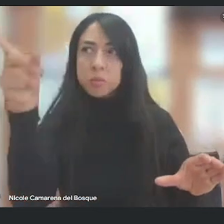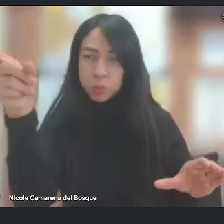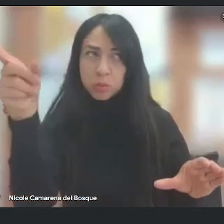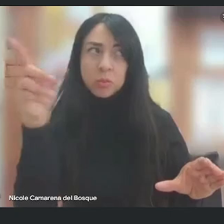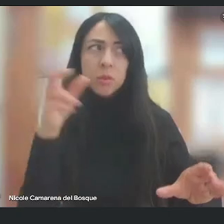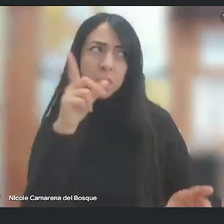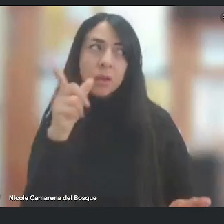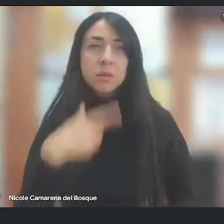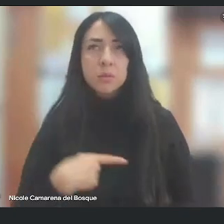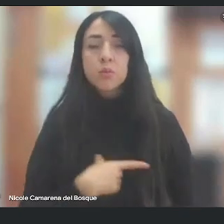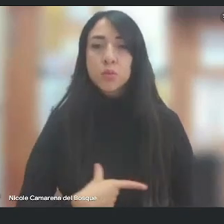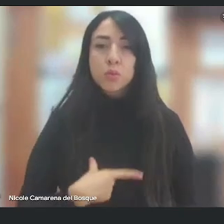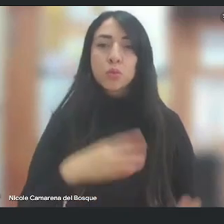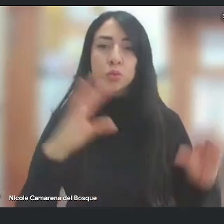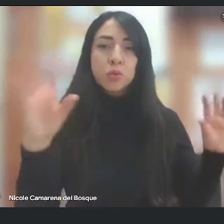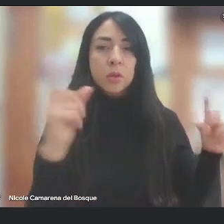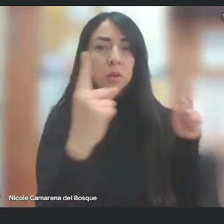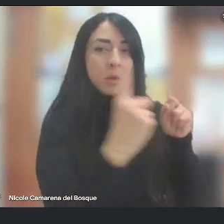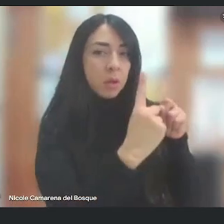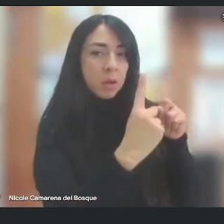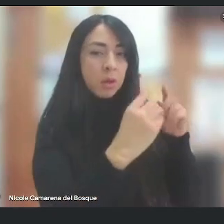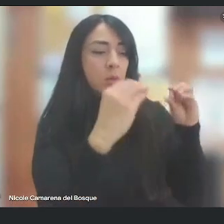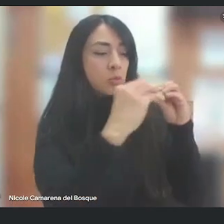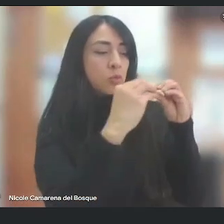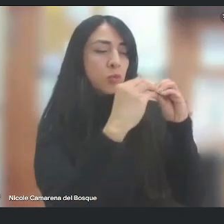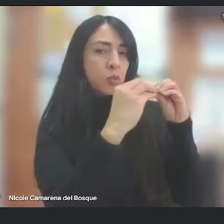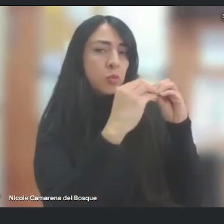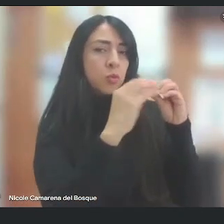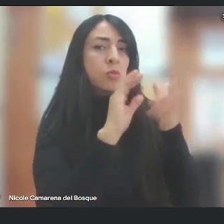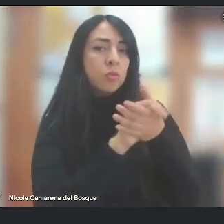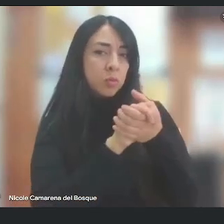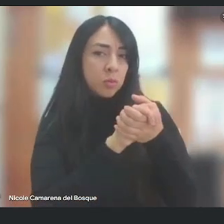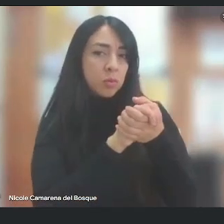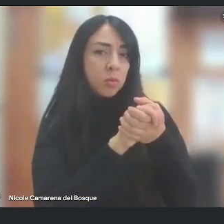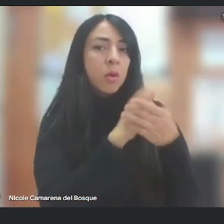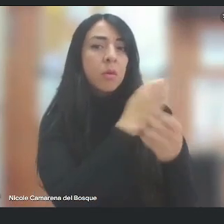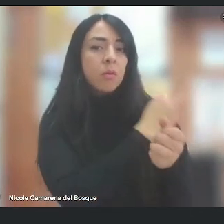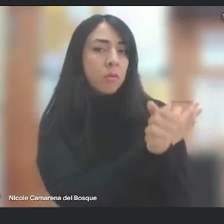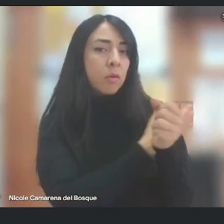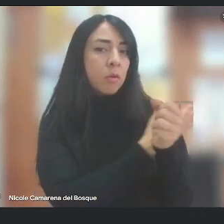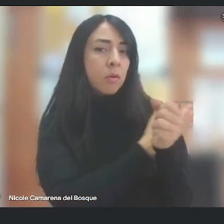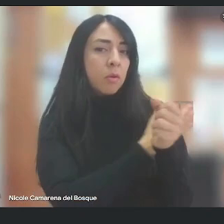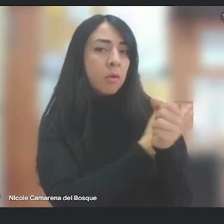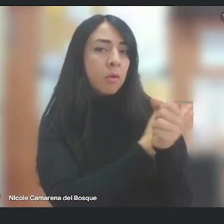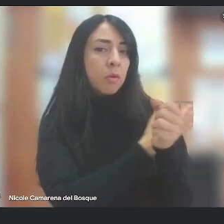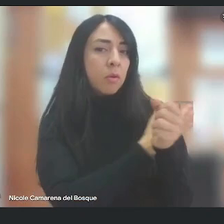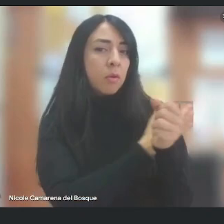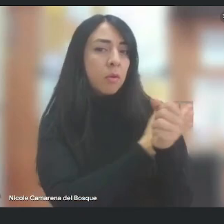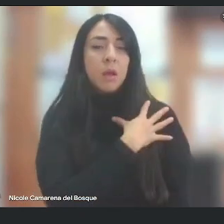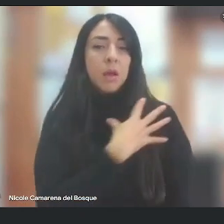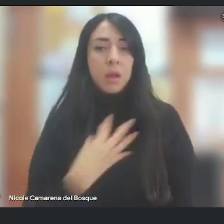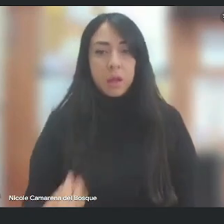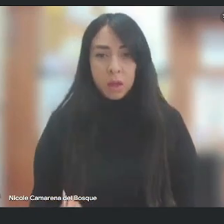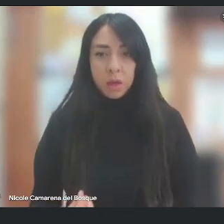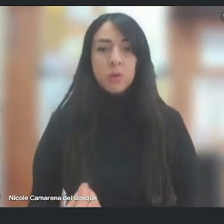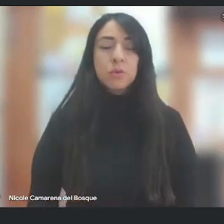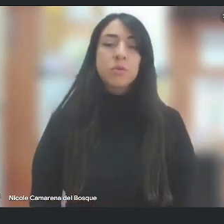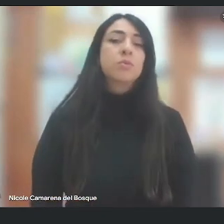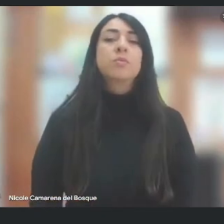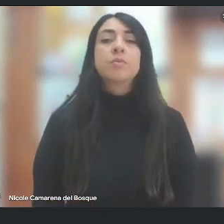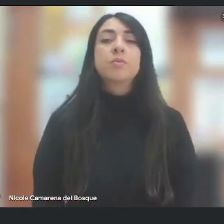ese es su derecho libre. Entonces hay que permitir que estas personas decidan si quieren o no